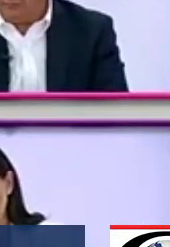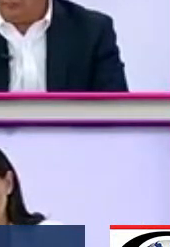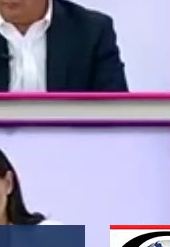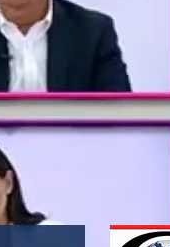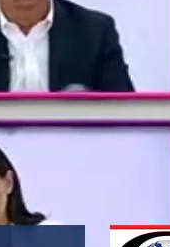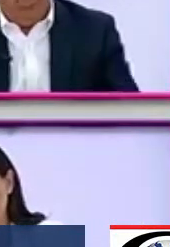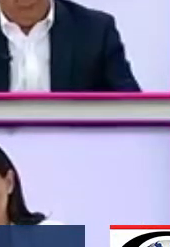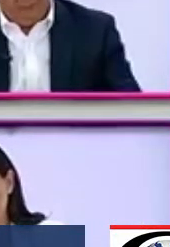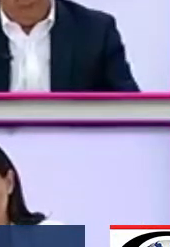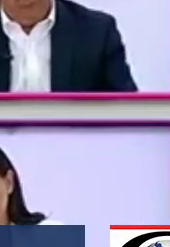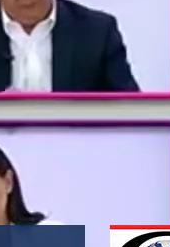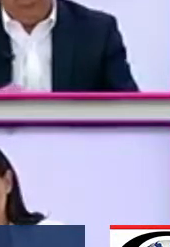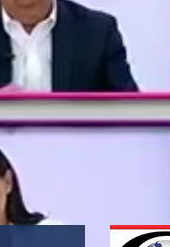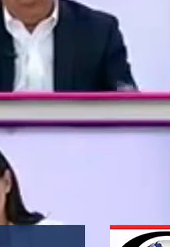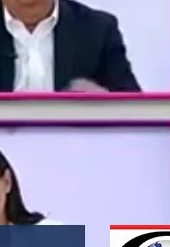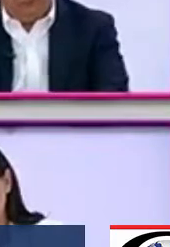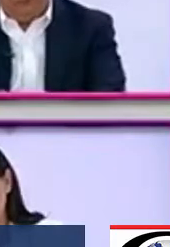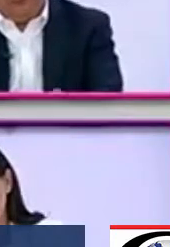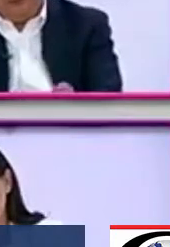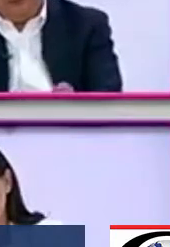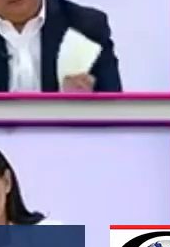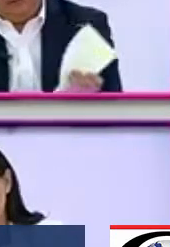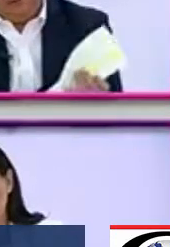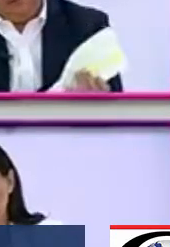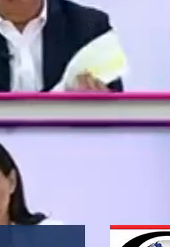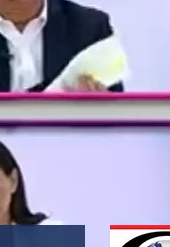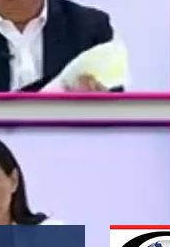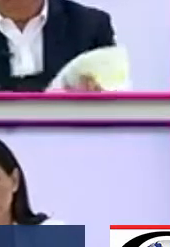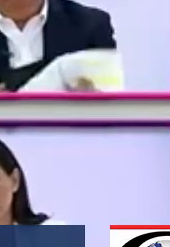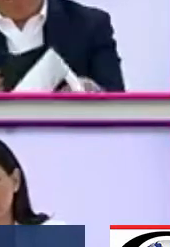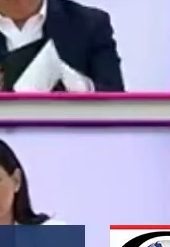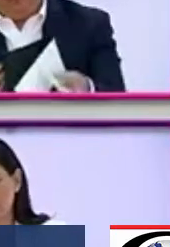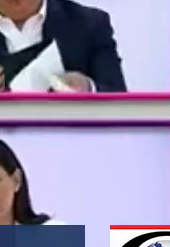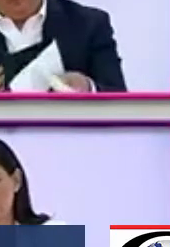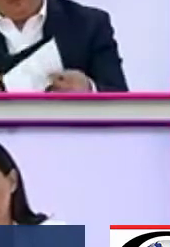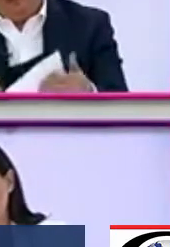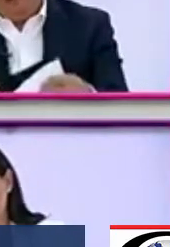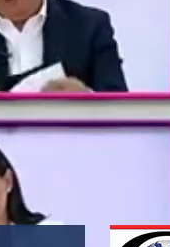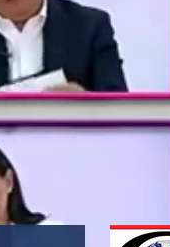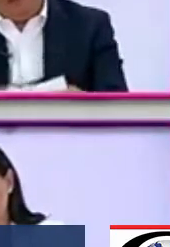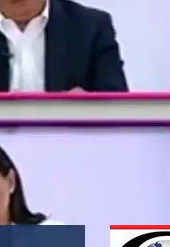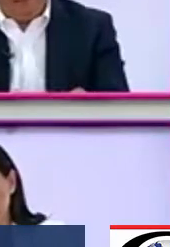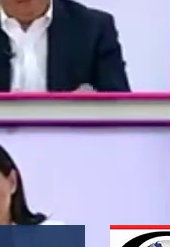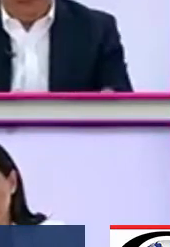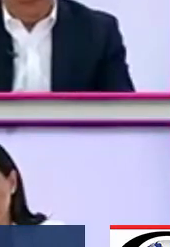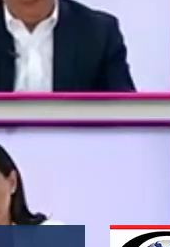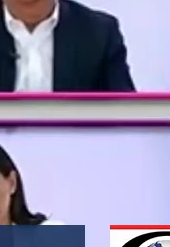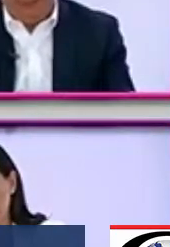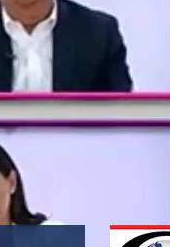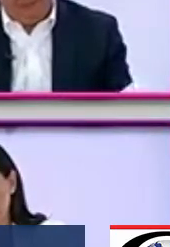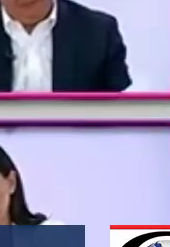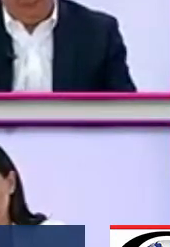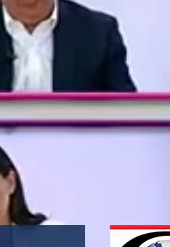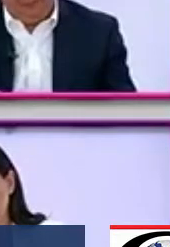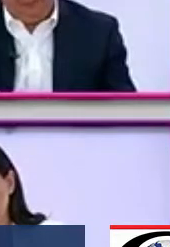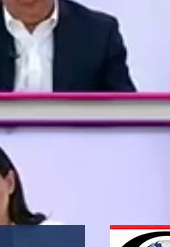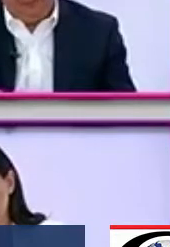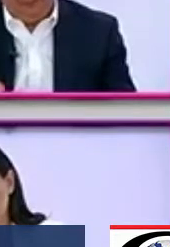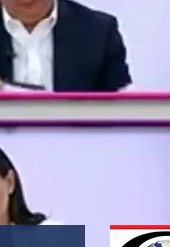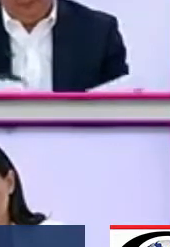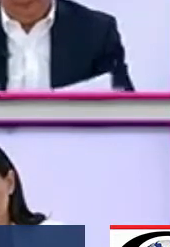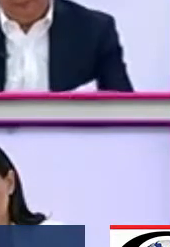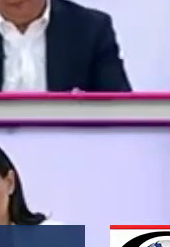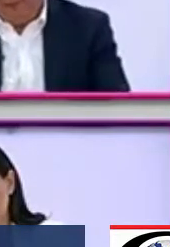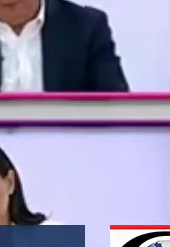economía, hay que poner el gobierno al servicio de los mexiquenses. O sea, que el gobierno esté de tu lado, que